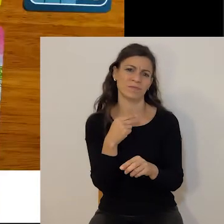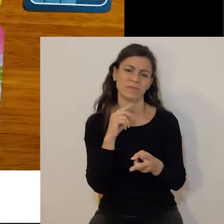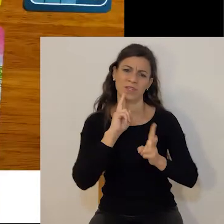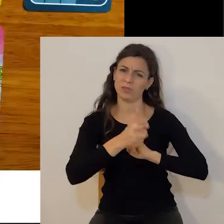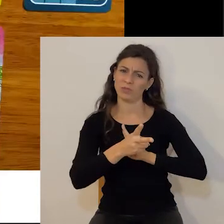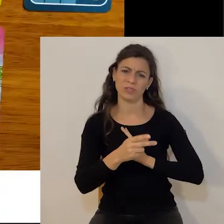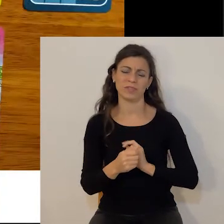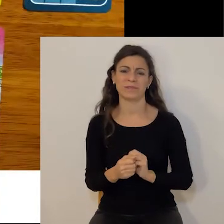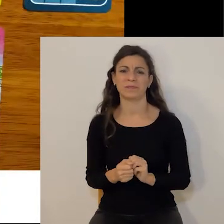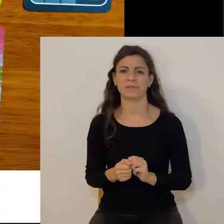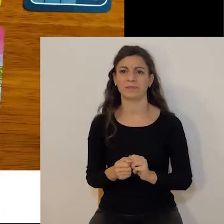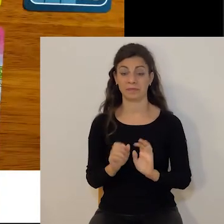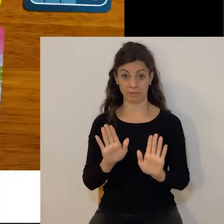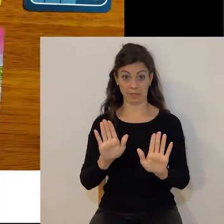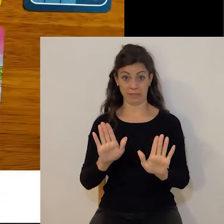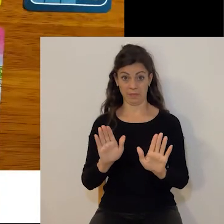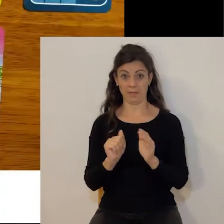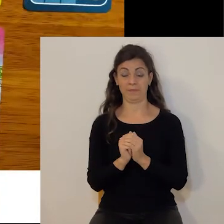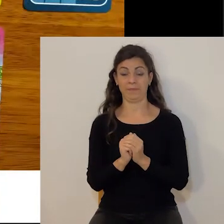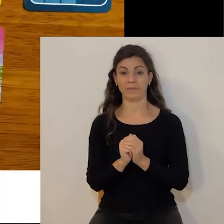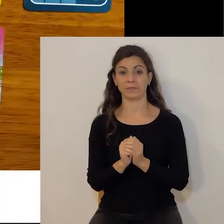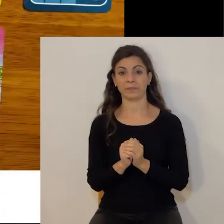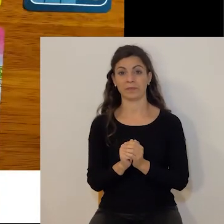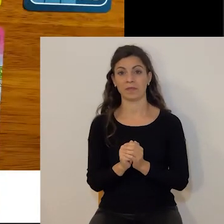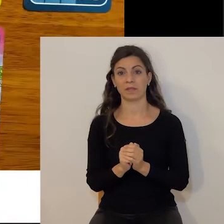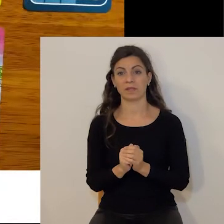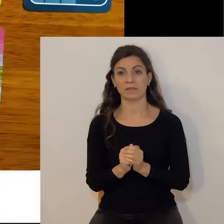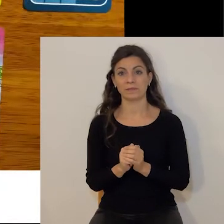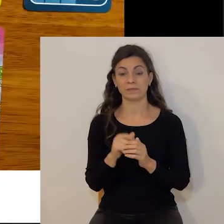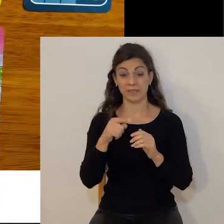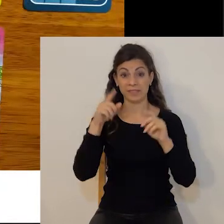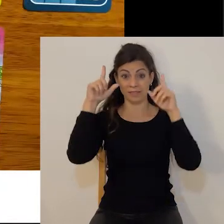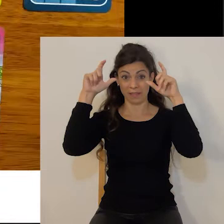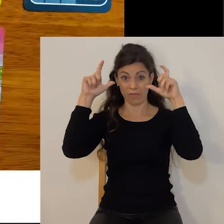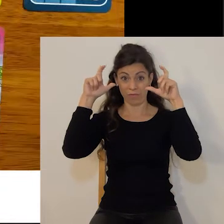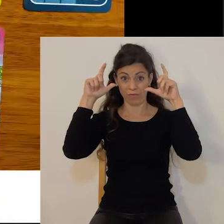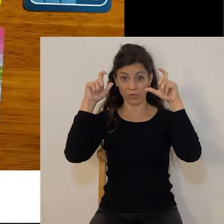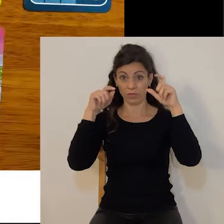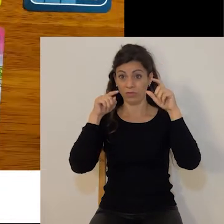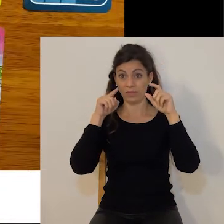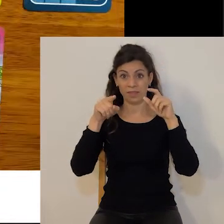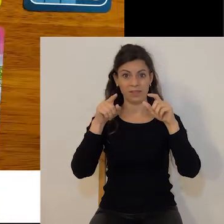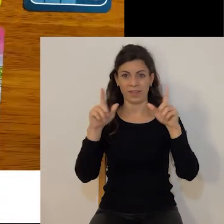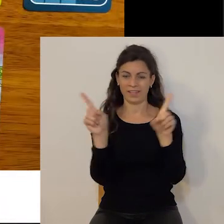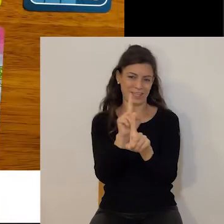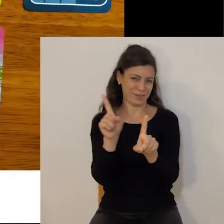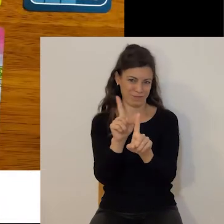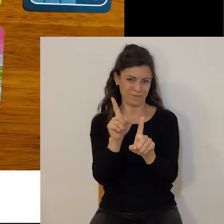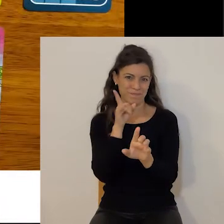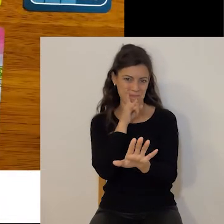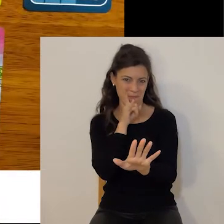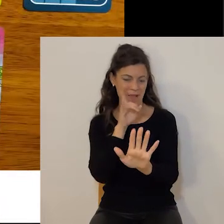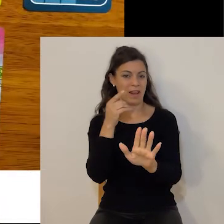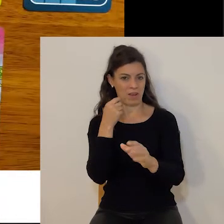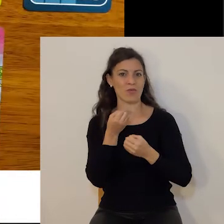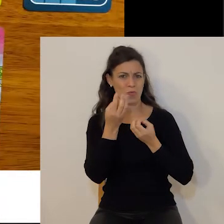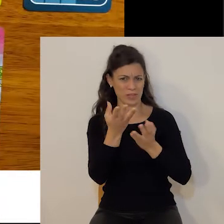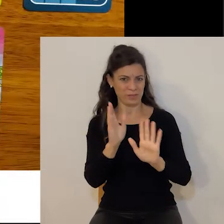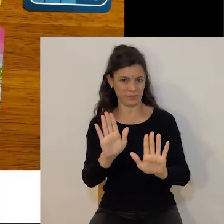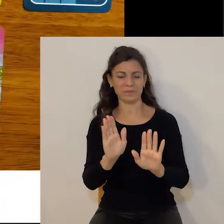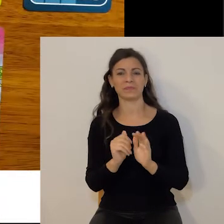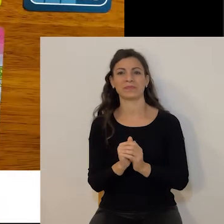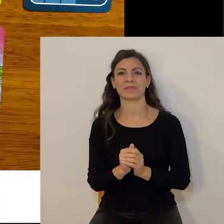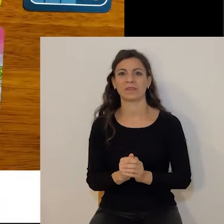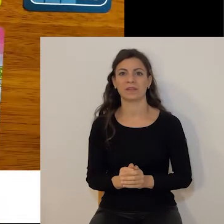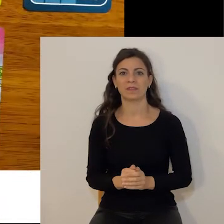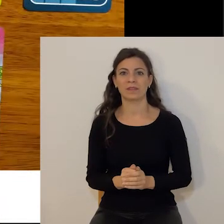Bueno, vale, pues mirad. Bueno, esta foto no tendría que ir aquí. Es que os digo, a